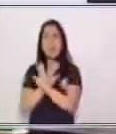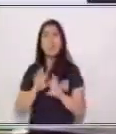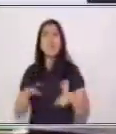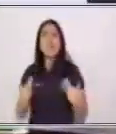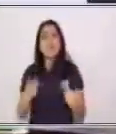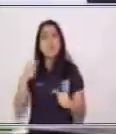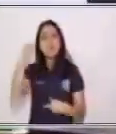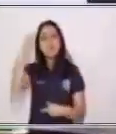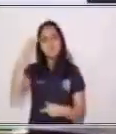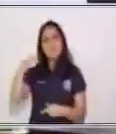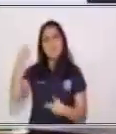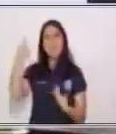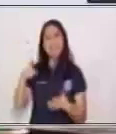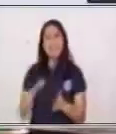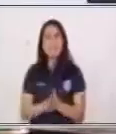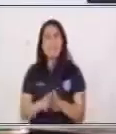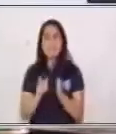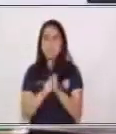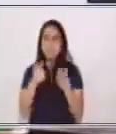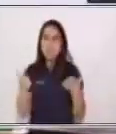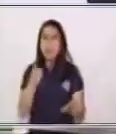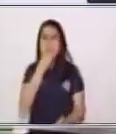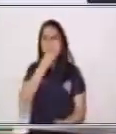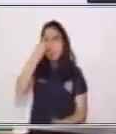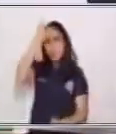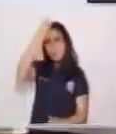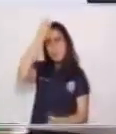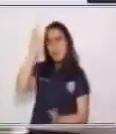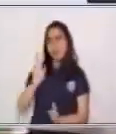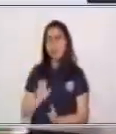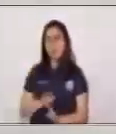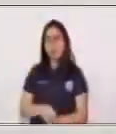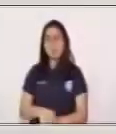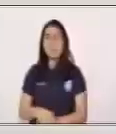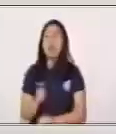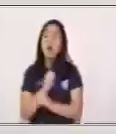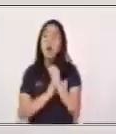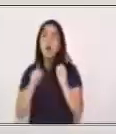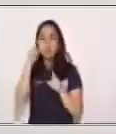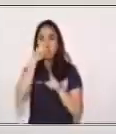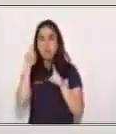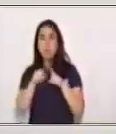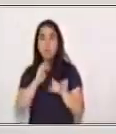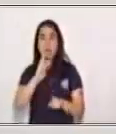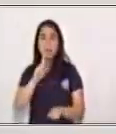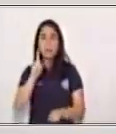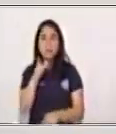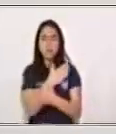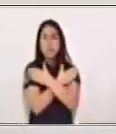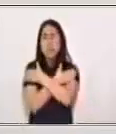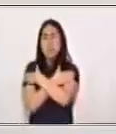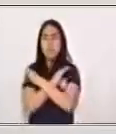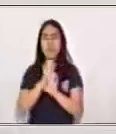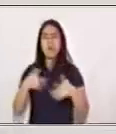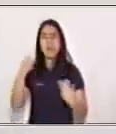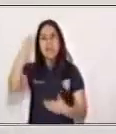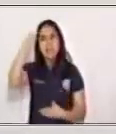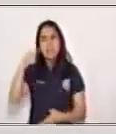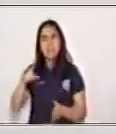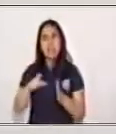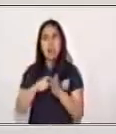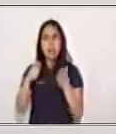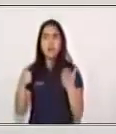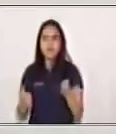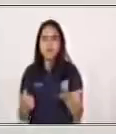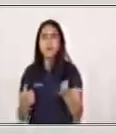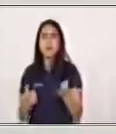actividades o algunos libros o personas. Por ejemplo, el 30 de mayo, el Día del Popol Vuh, y el 31 de mayo, el Día de la Constitución Política